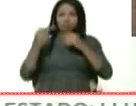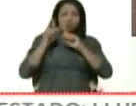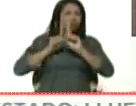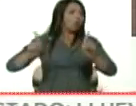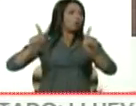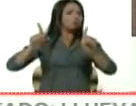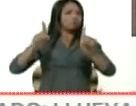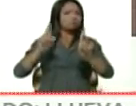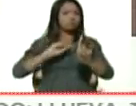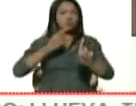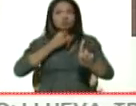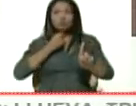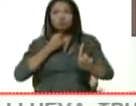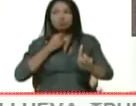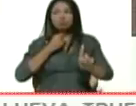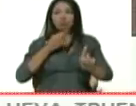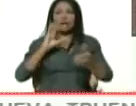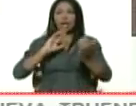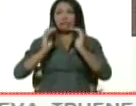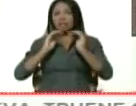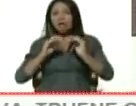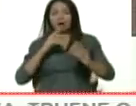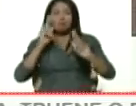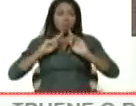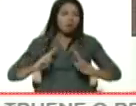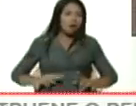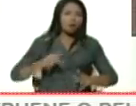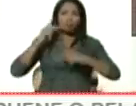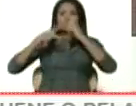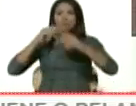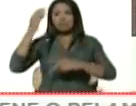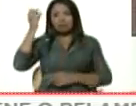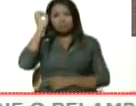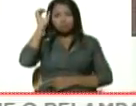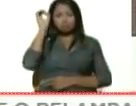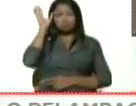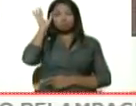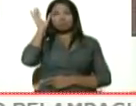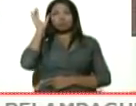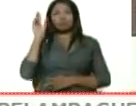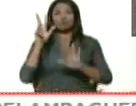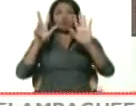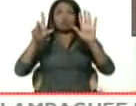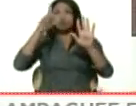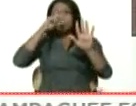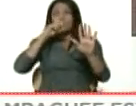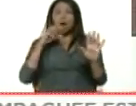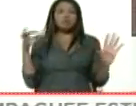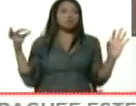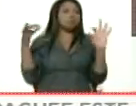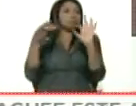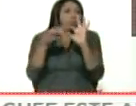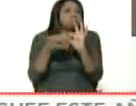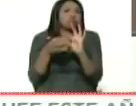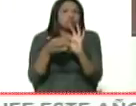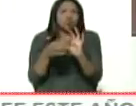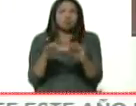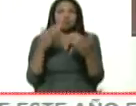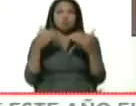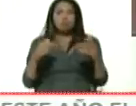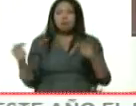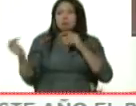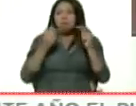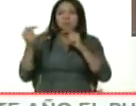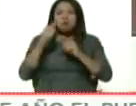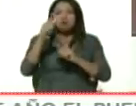de todo tipo, éticas, humanas, políticas, ideológicas, tuvimos 8 años de relación, con peleas,